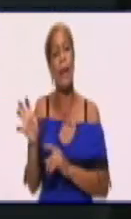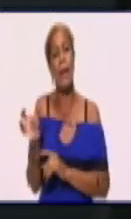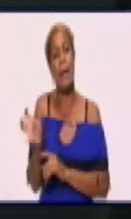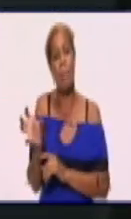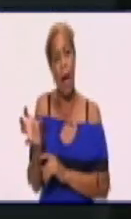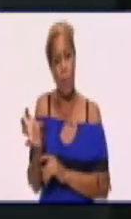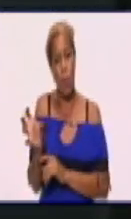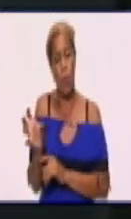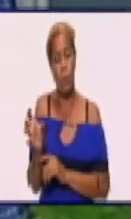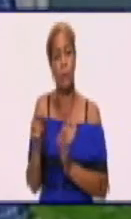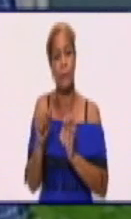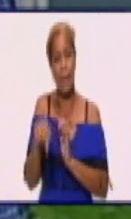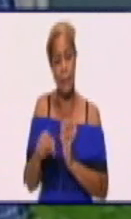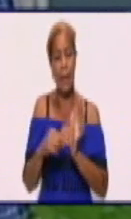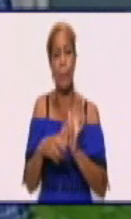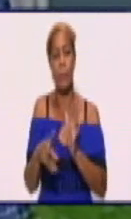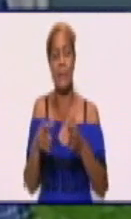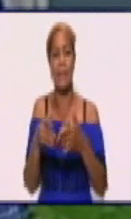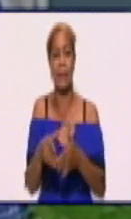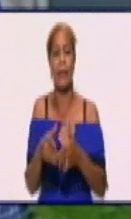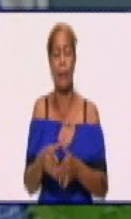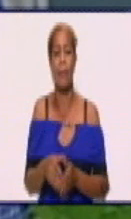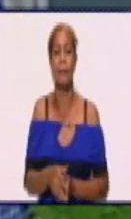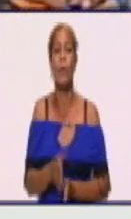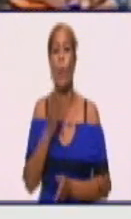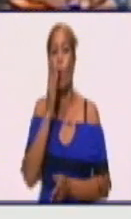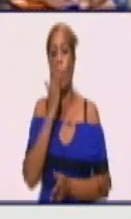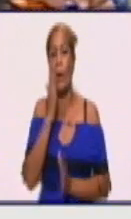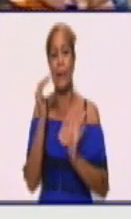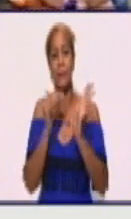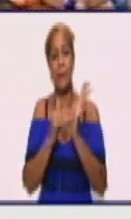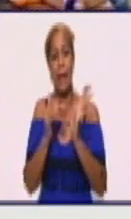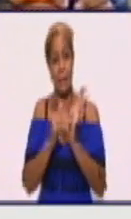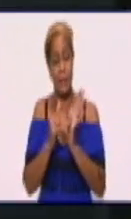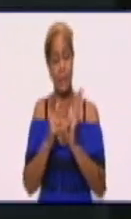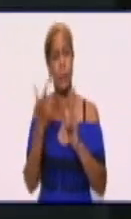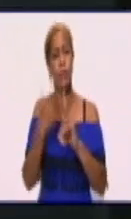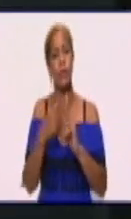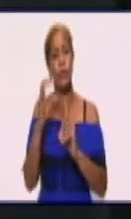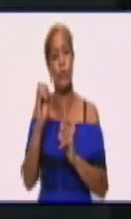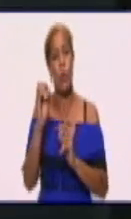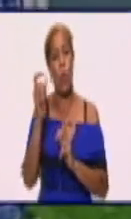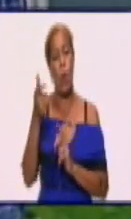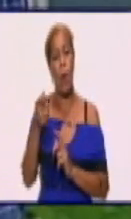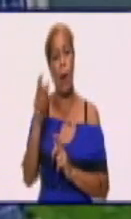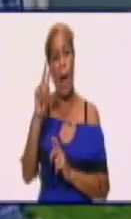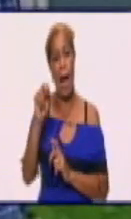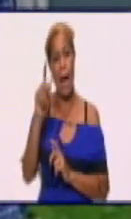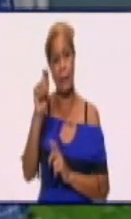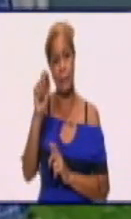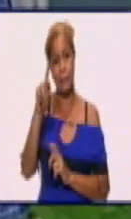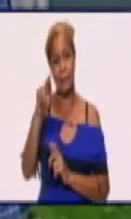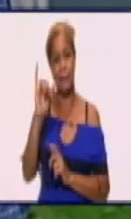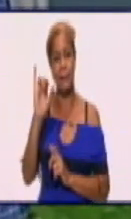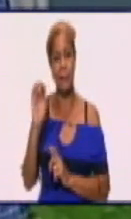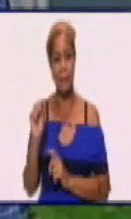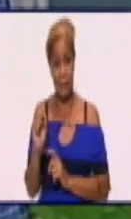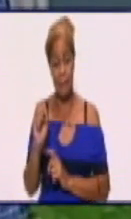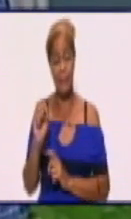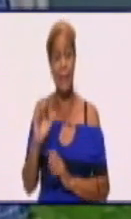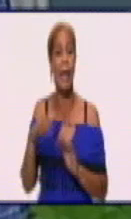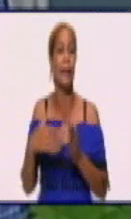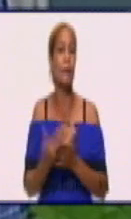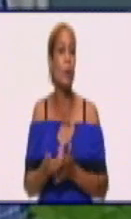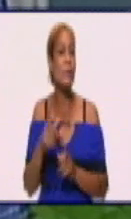en esta provincia de granma yoandri buenas tardes es el tema que centrará la atención